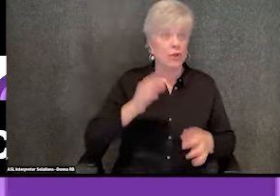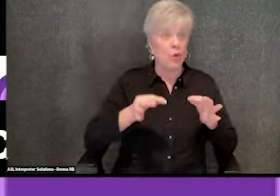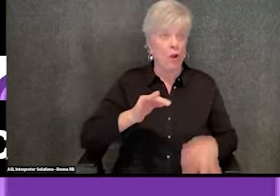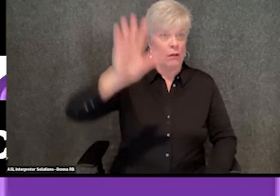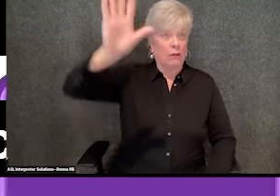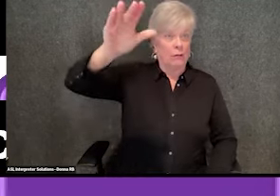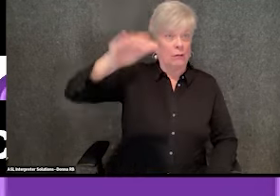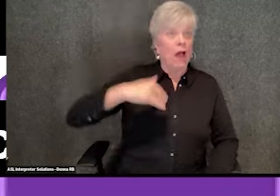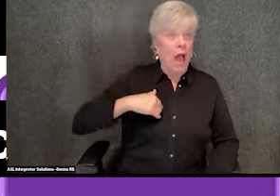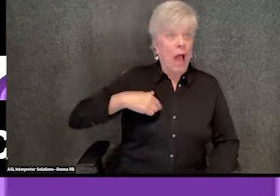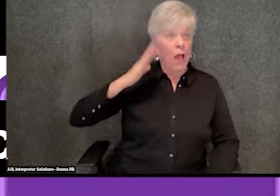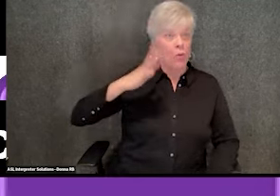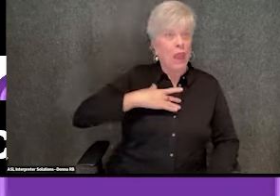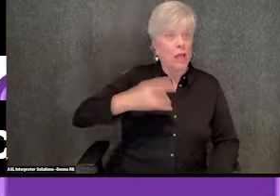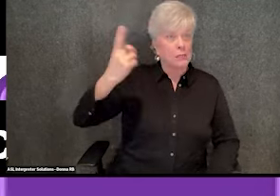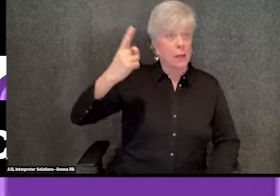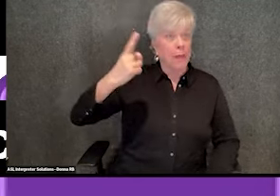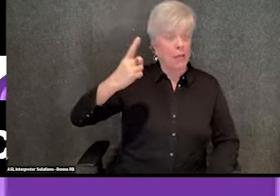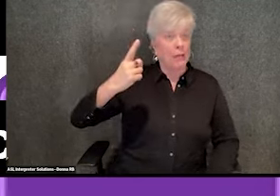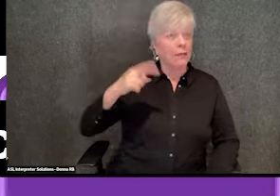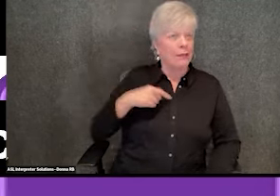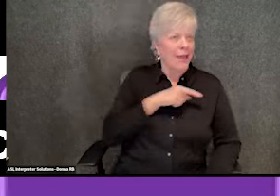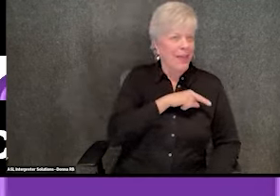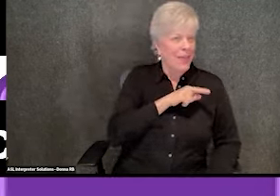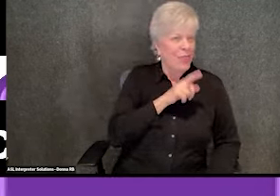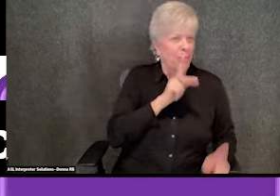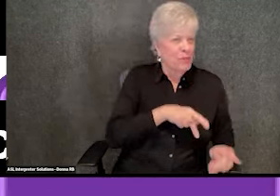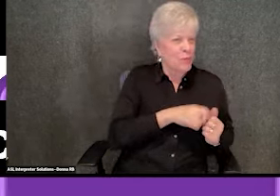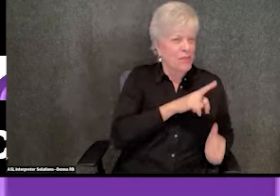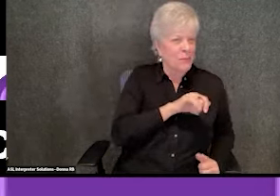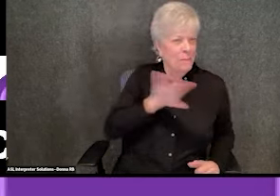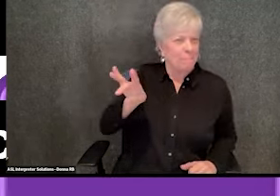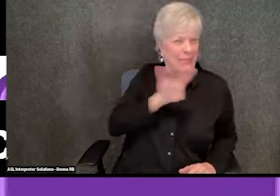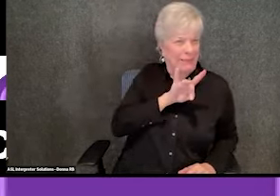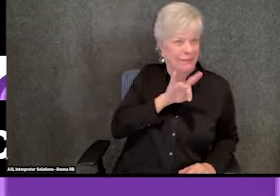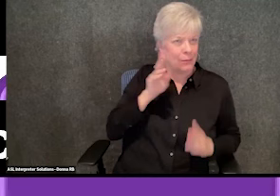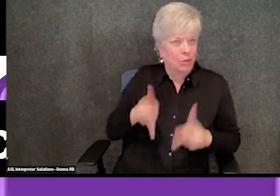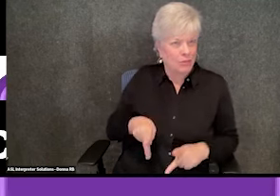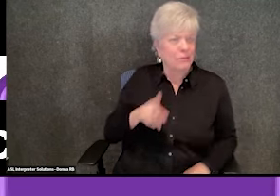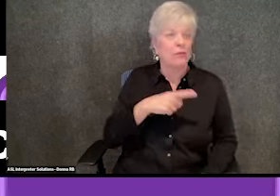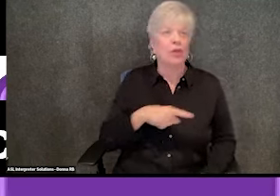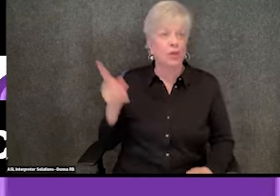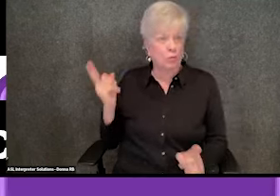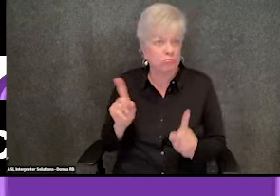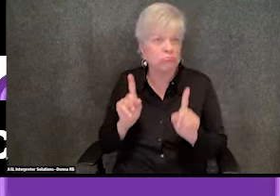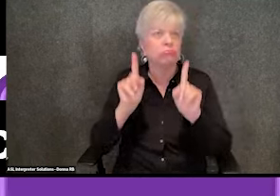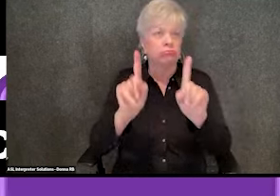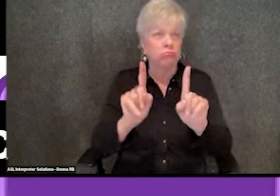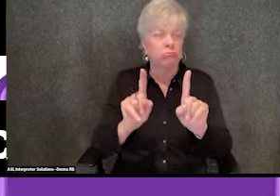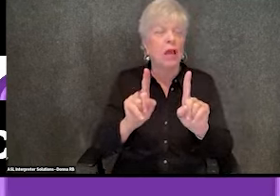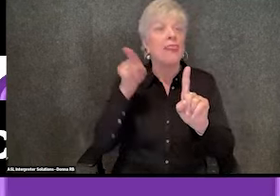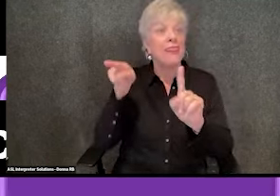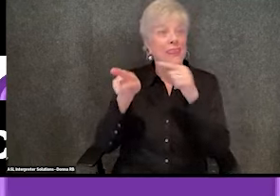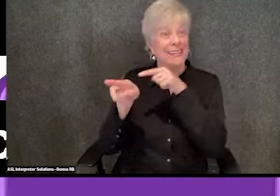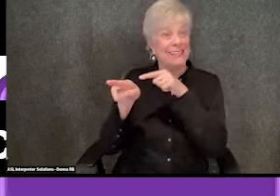decir, mira, yo a mí me gustaría que una persona, y ellos pueden designar la persona